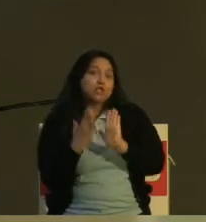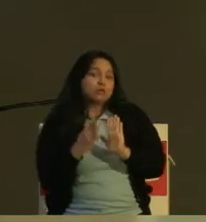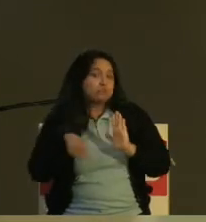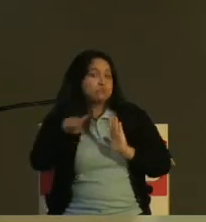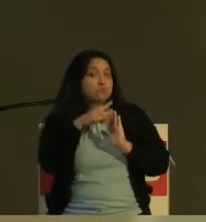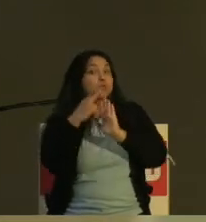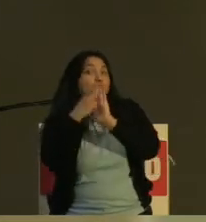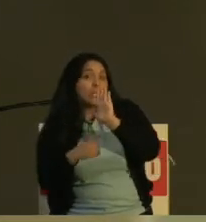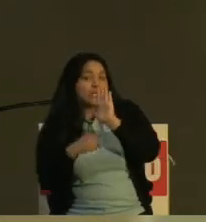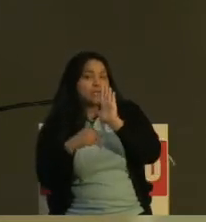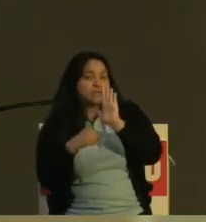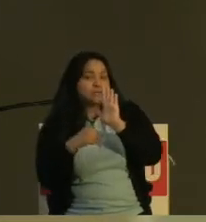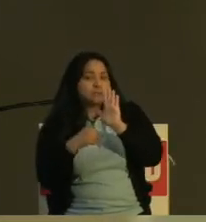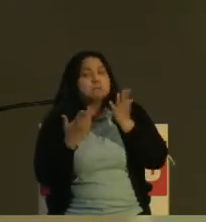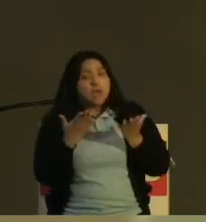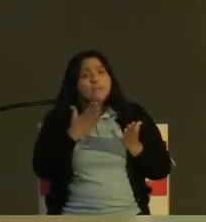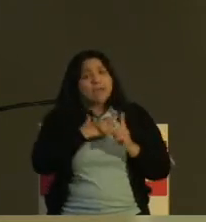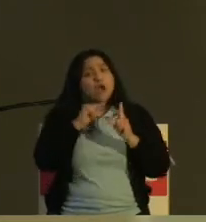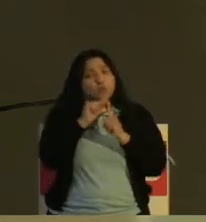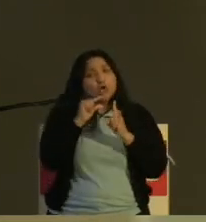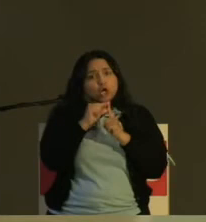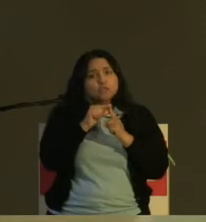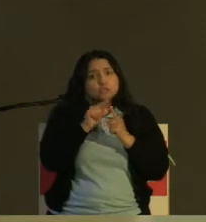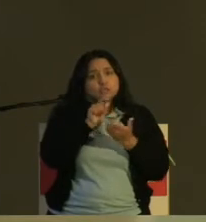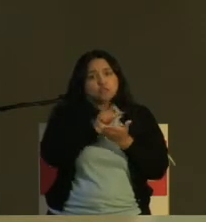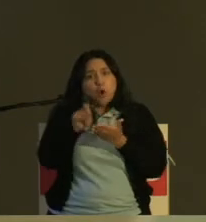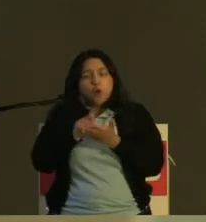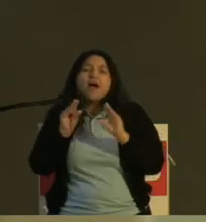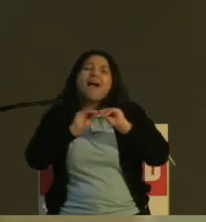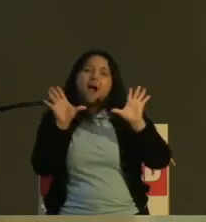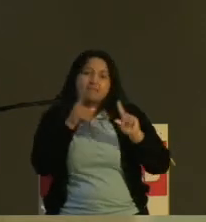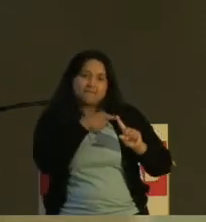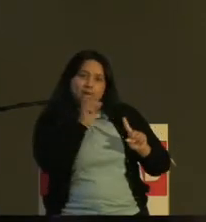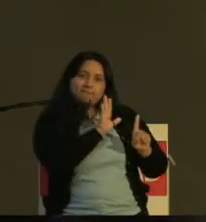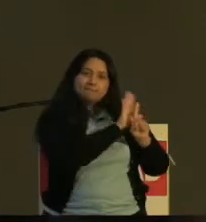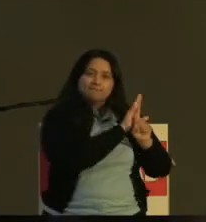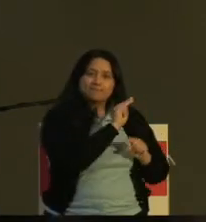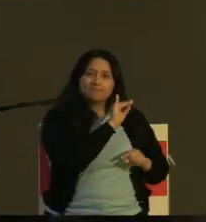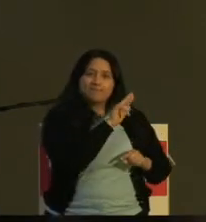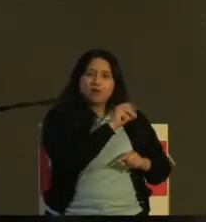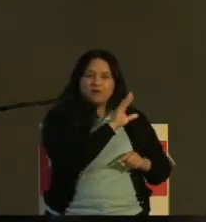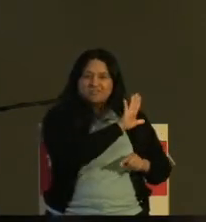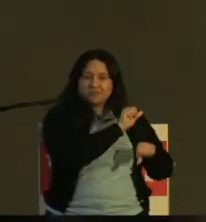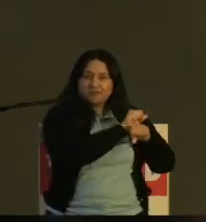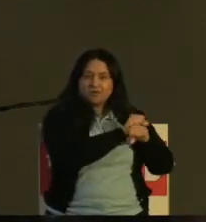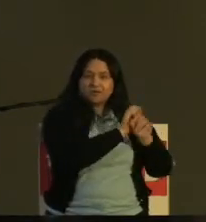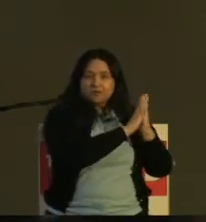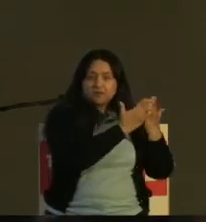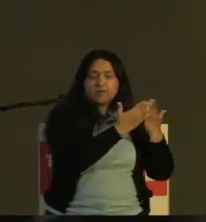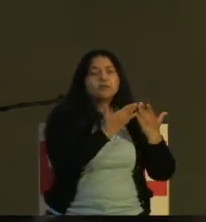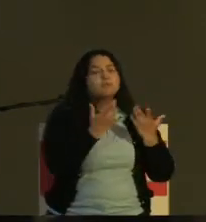that I wrote. Obviously, they're also Mario's words, but as you said, it's a